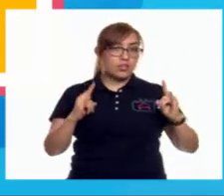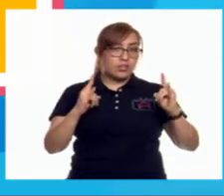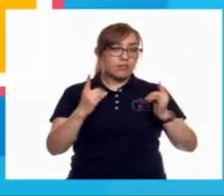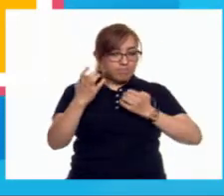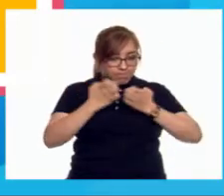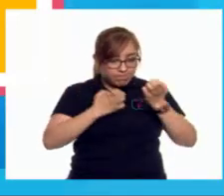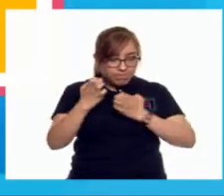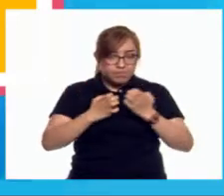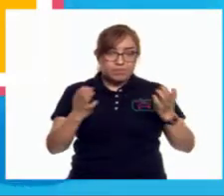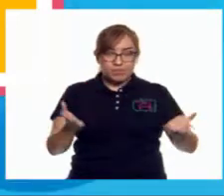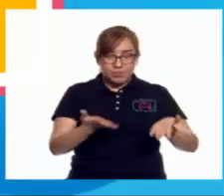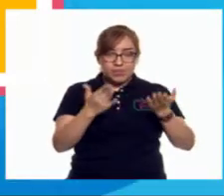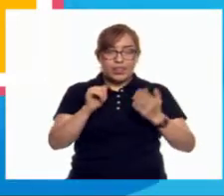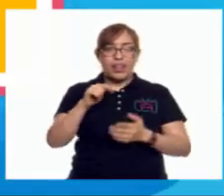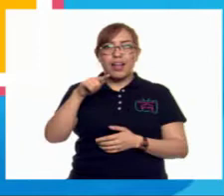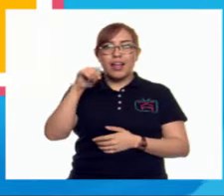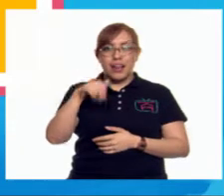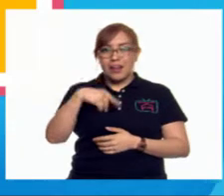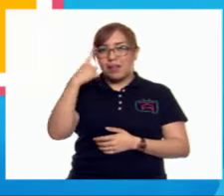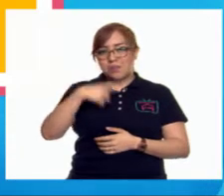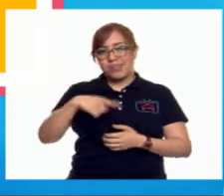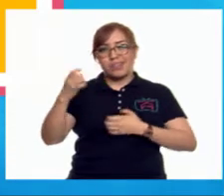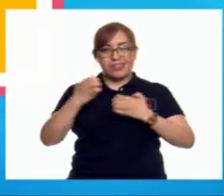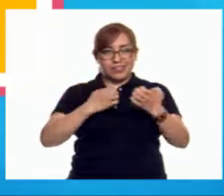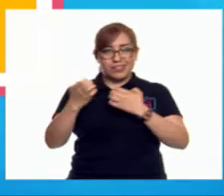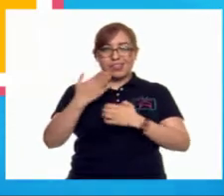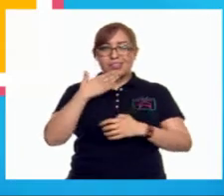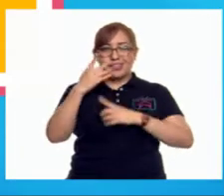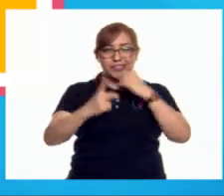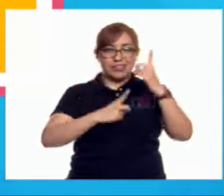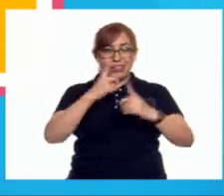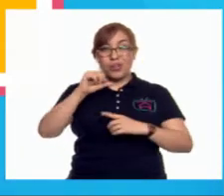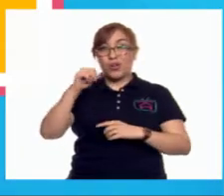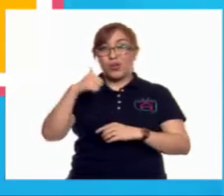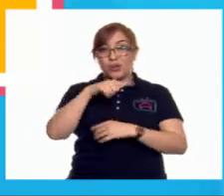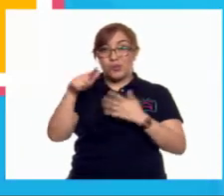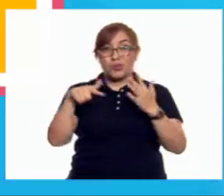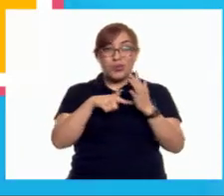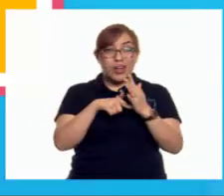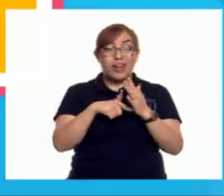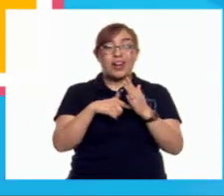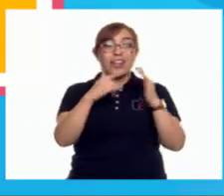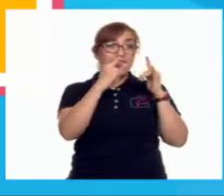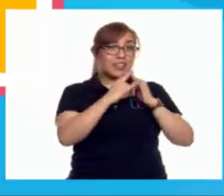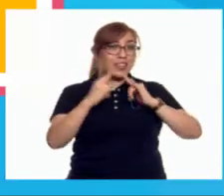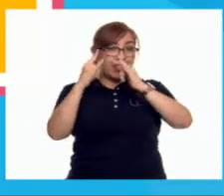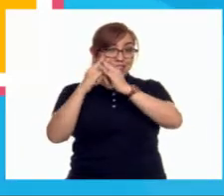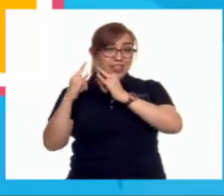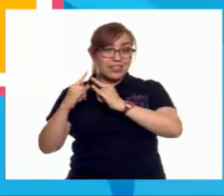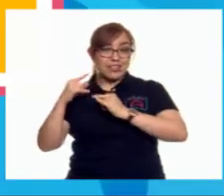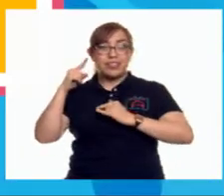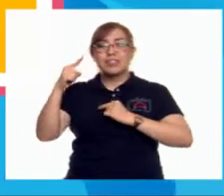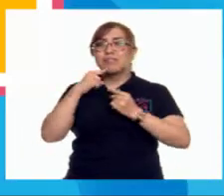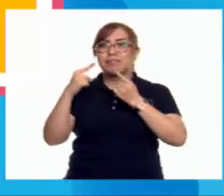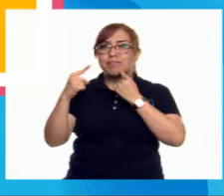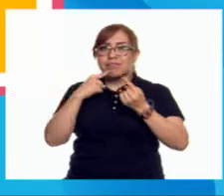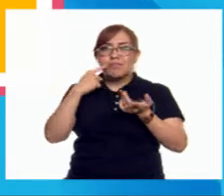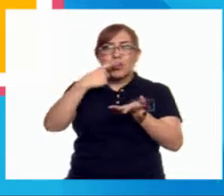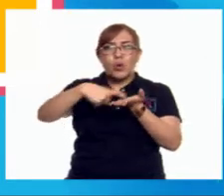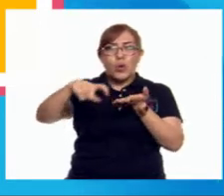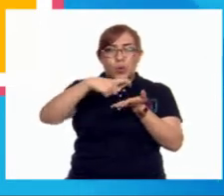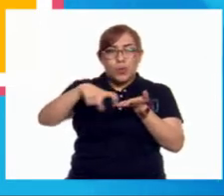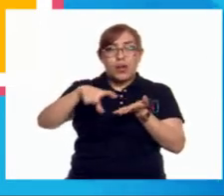para fortalecer sus brazos. Luego, el lugar es un tianguis y el tipo de diálogo, comprando su playera y